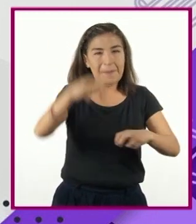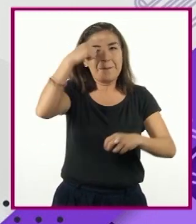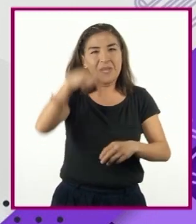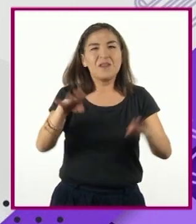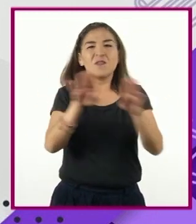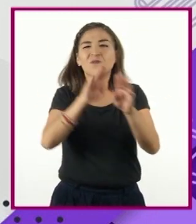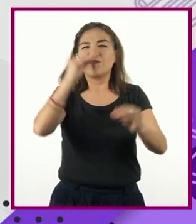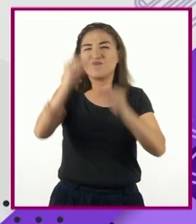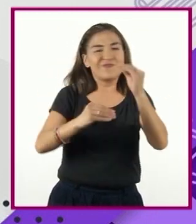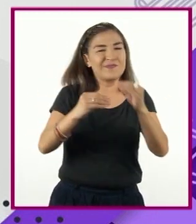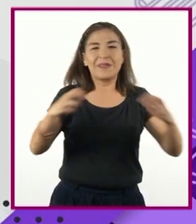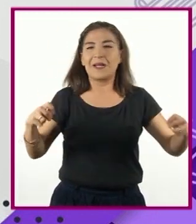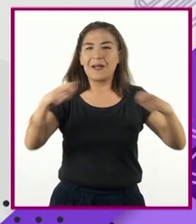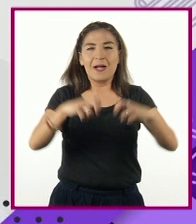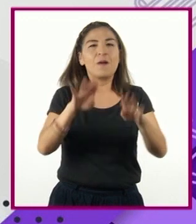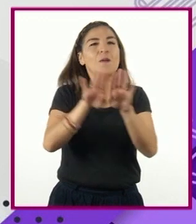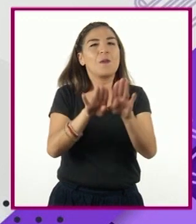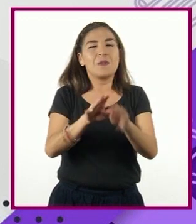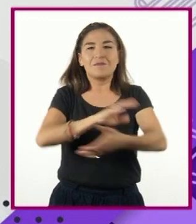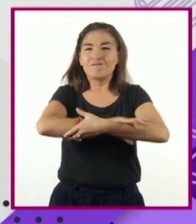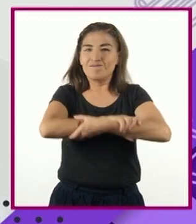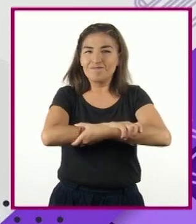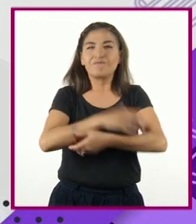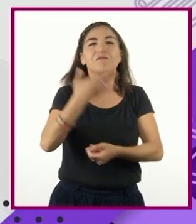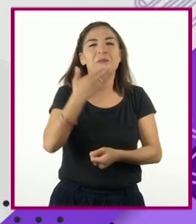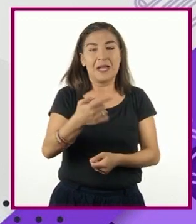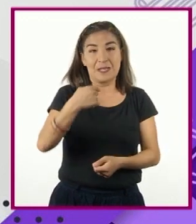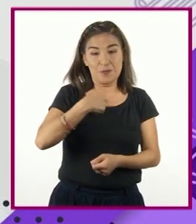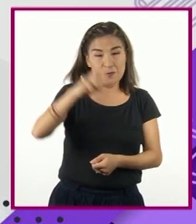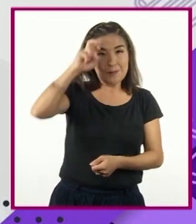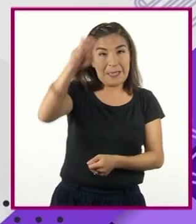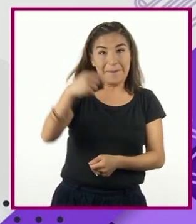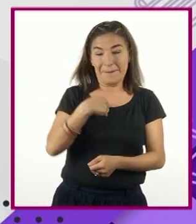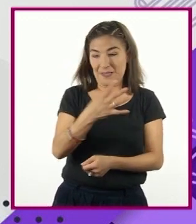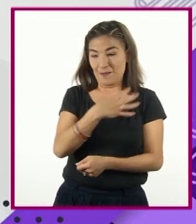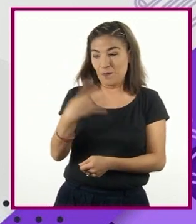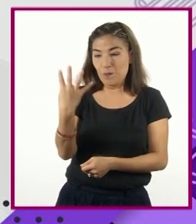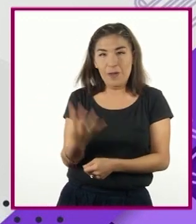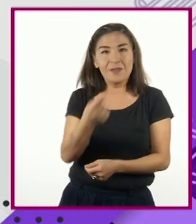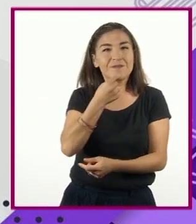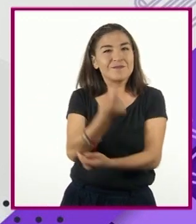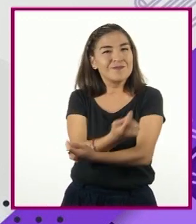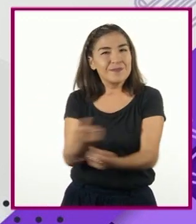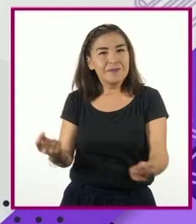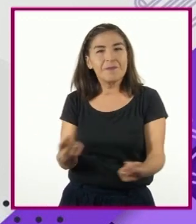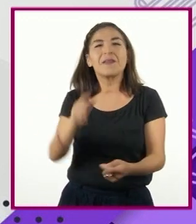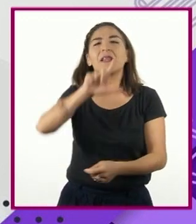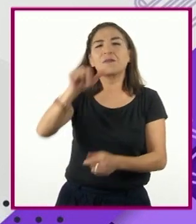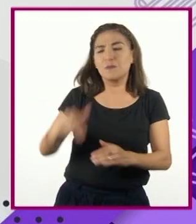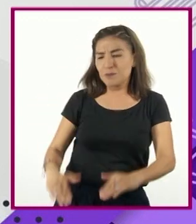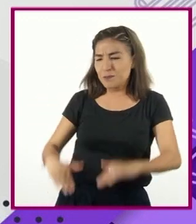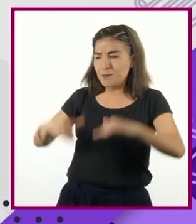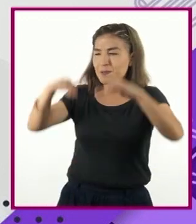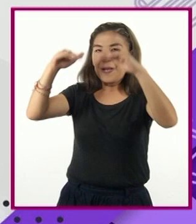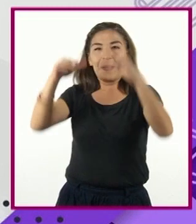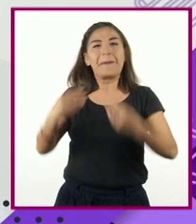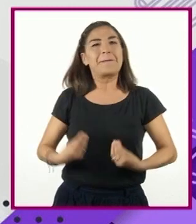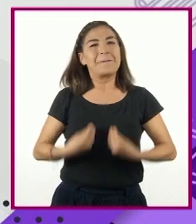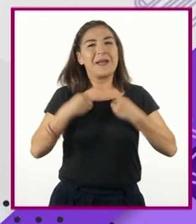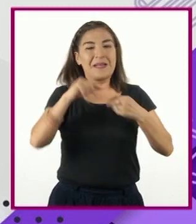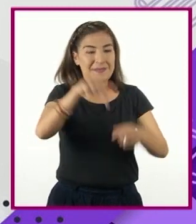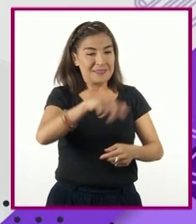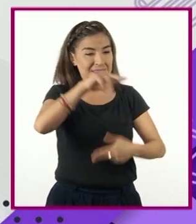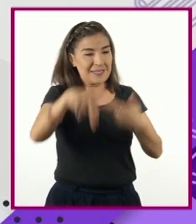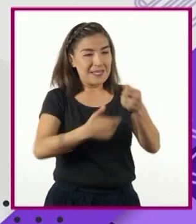de la hermandad. Yo tengo el sueño de que mis 4 hijos pequeños vivirán un día en una nación